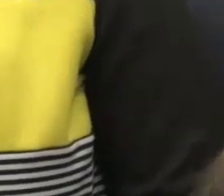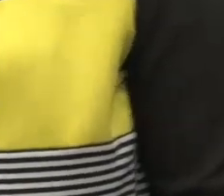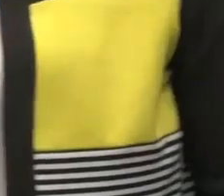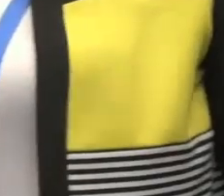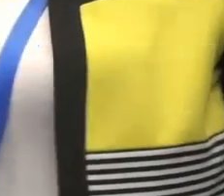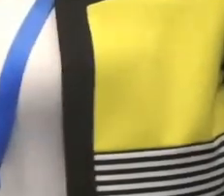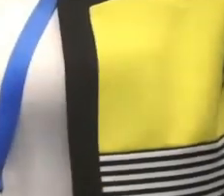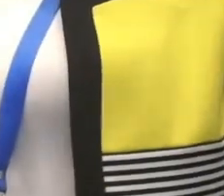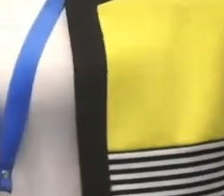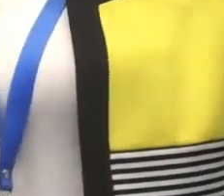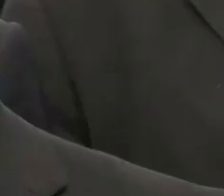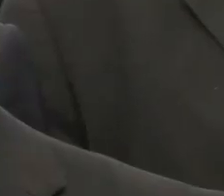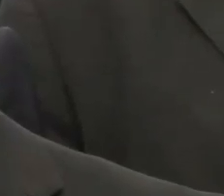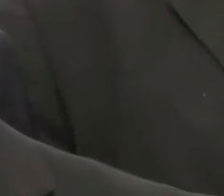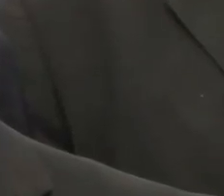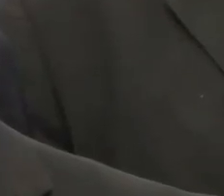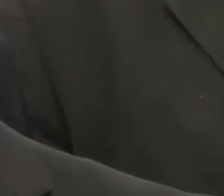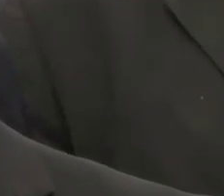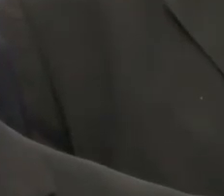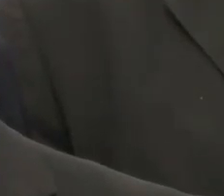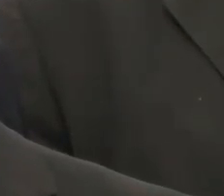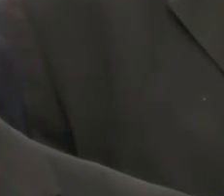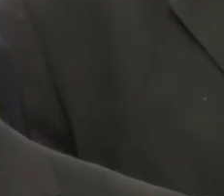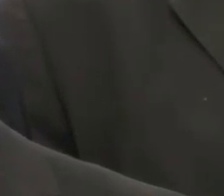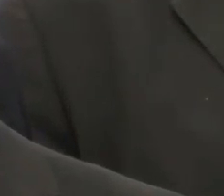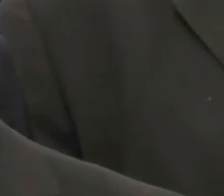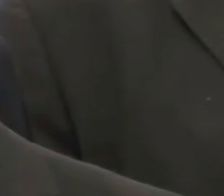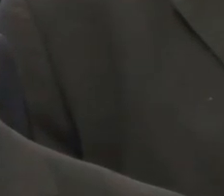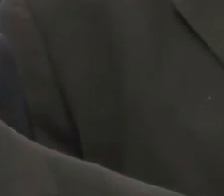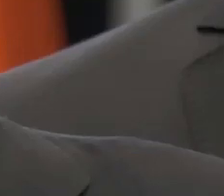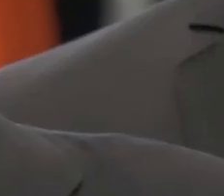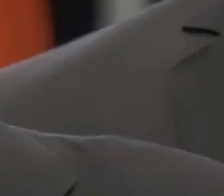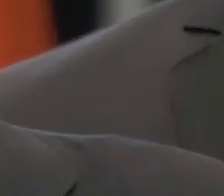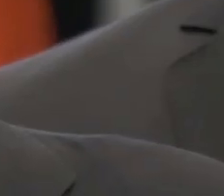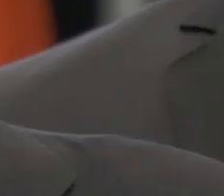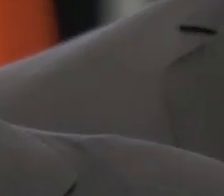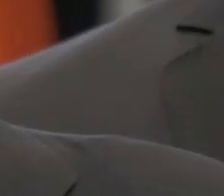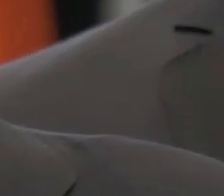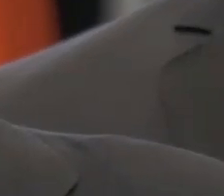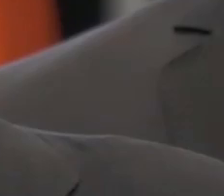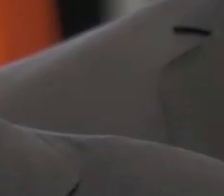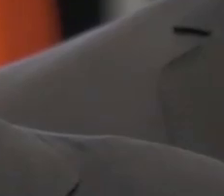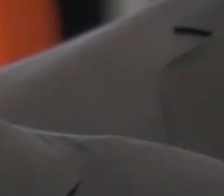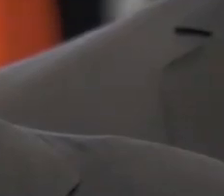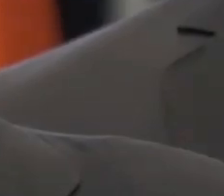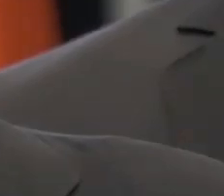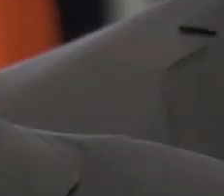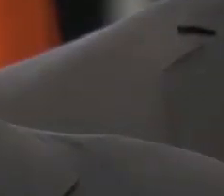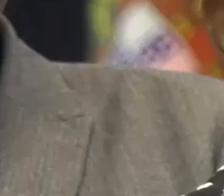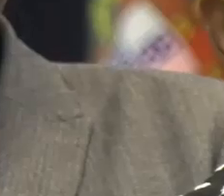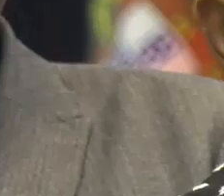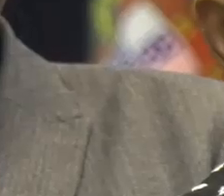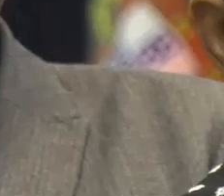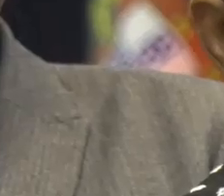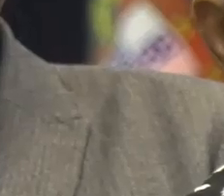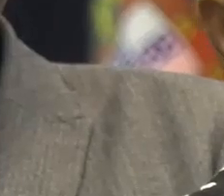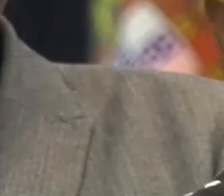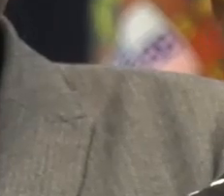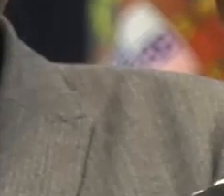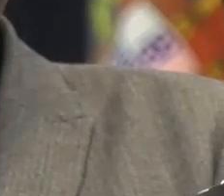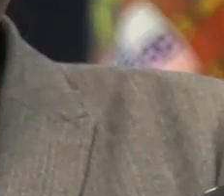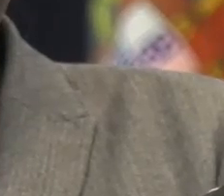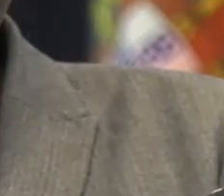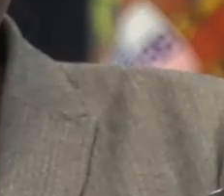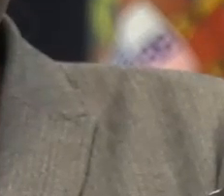diferentes países, quienes se dieron cita para ser parte de la segunda reunión regional de ministros de educación y expertos de América Latina y el